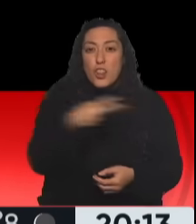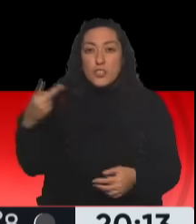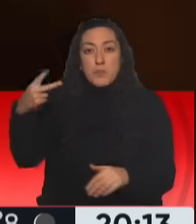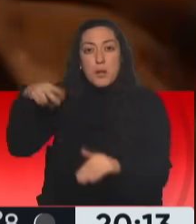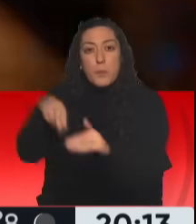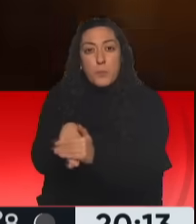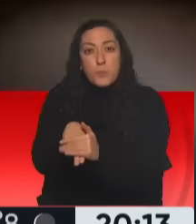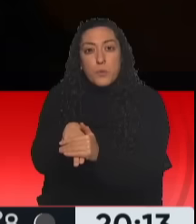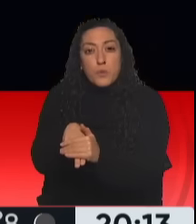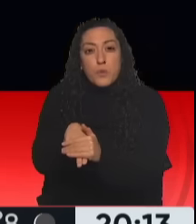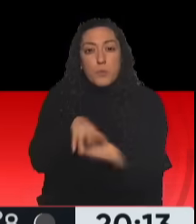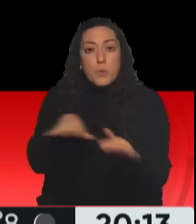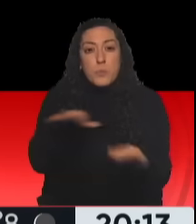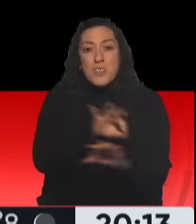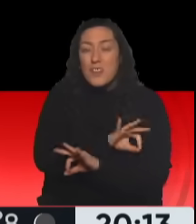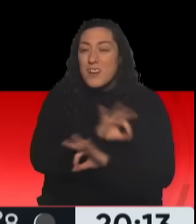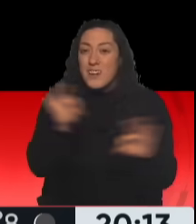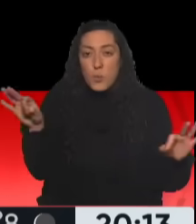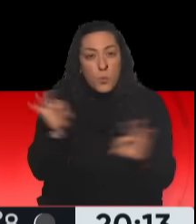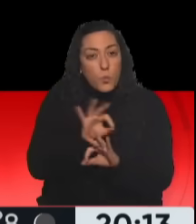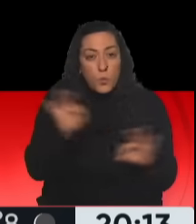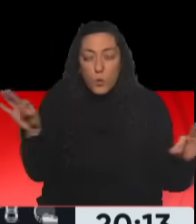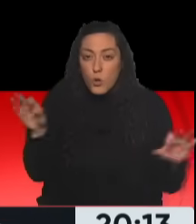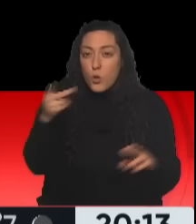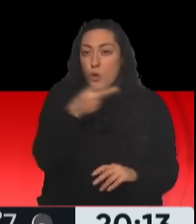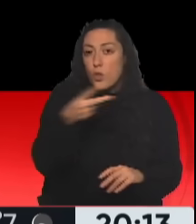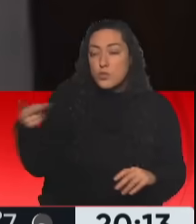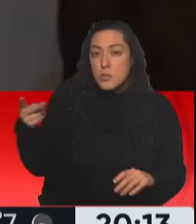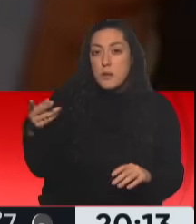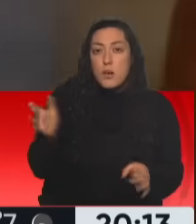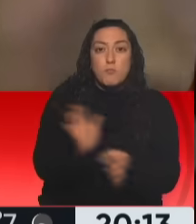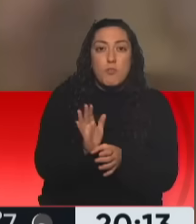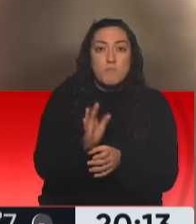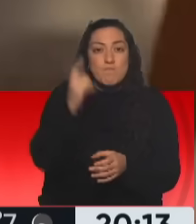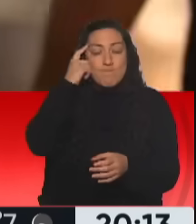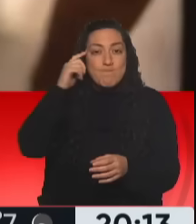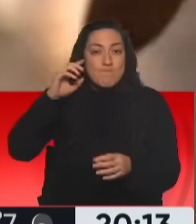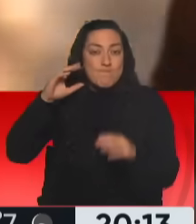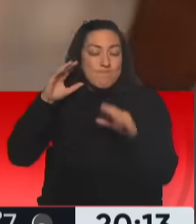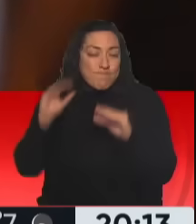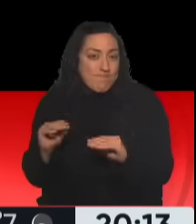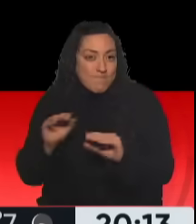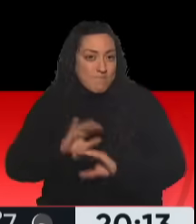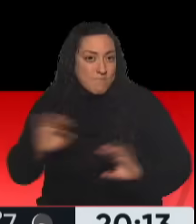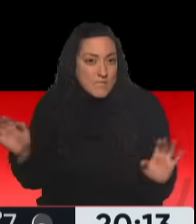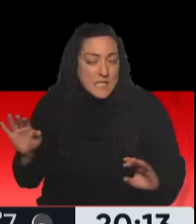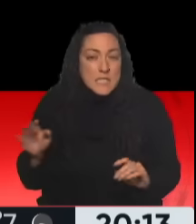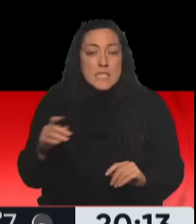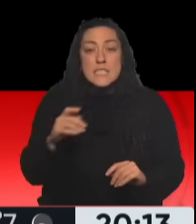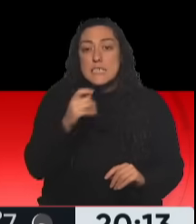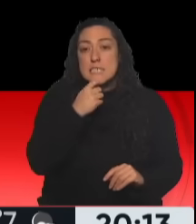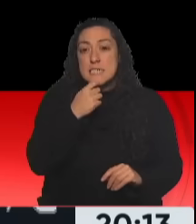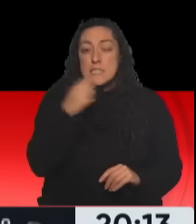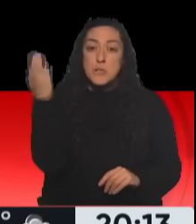cama, Sí. 2 semanas sin moverse, 2 semanas prácticamente en coma. Y cuando se produce un tromboembolismo